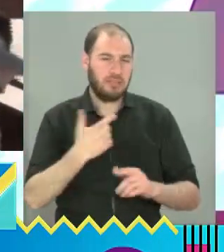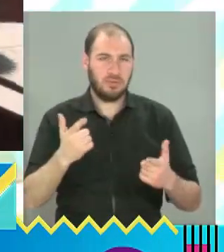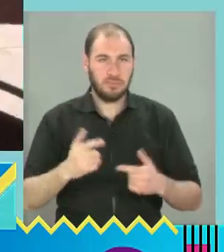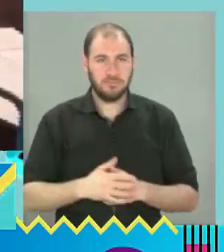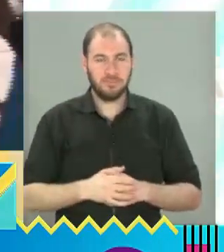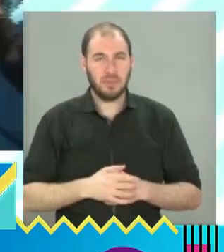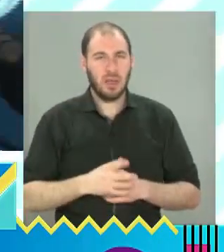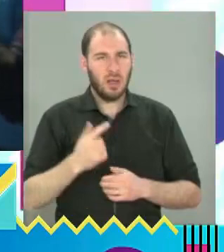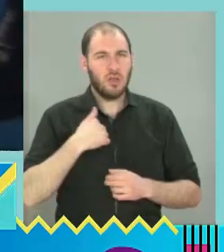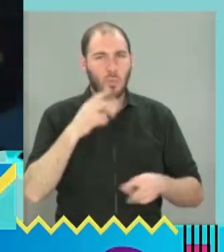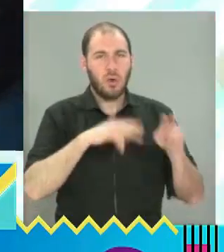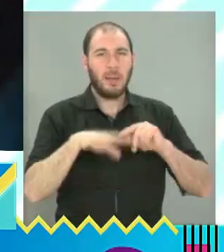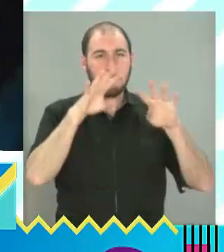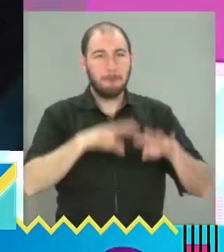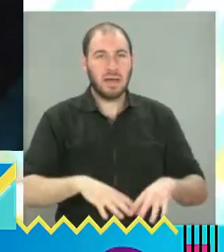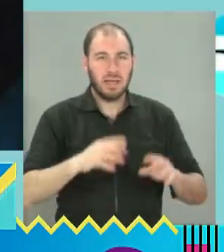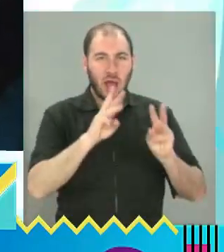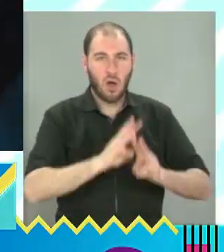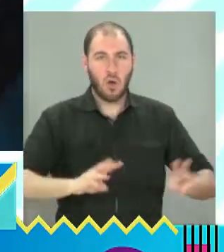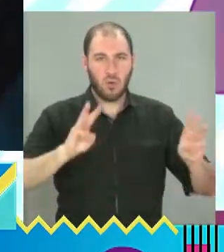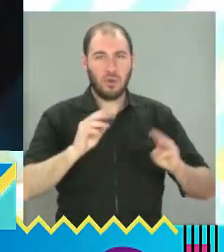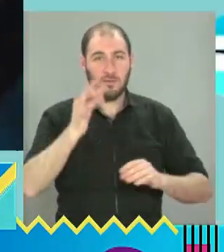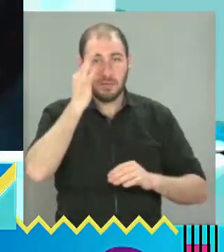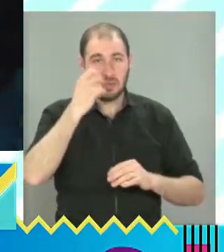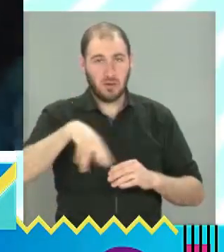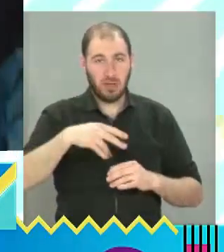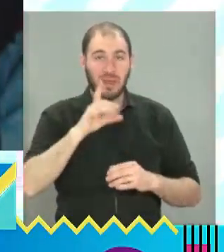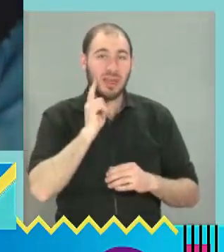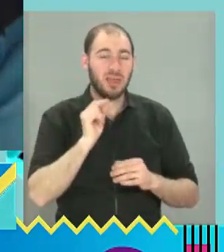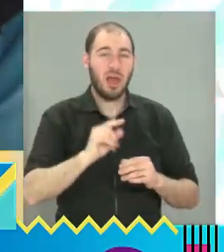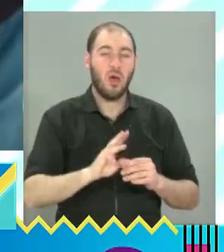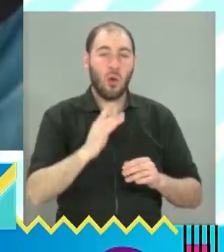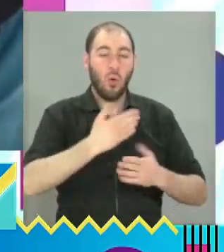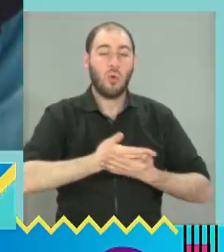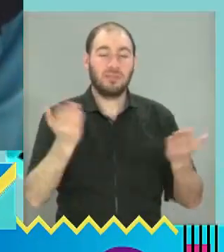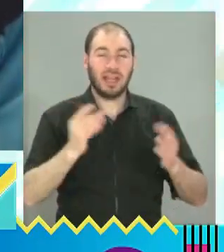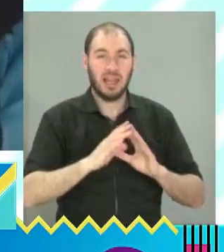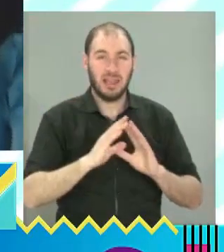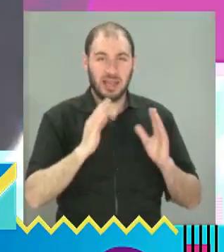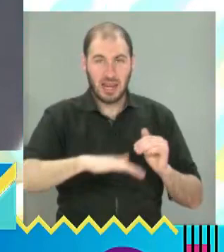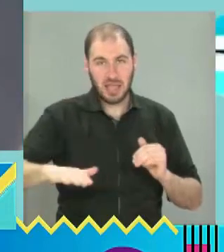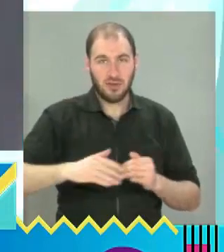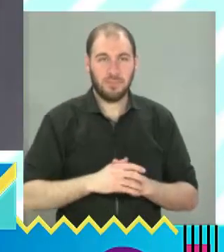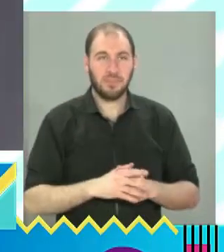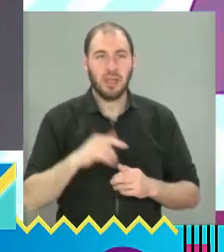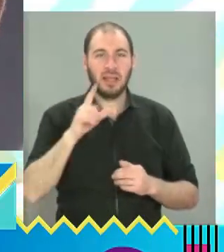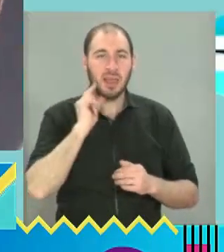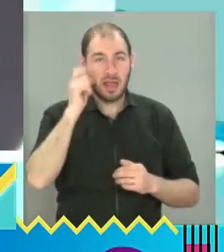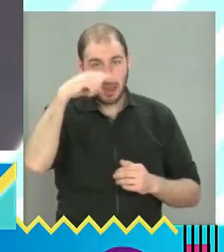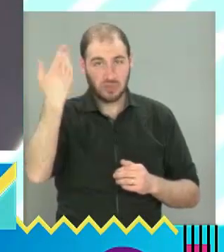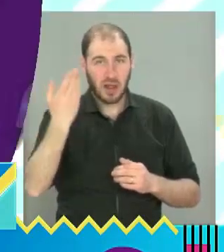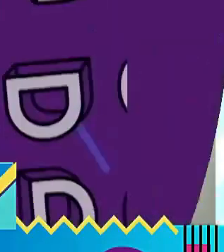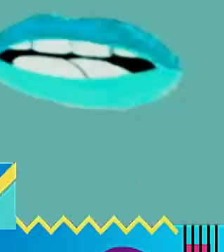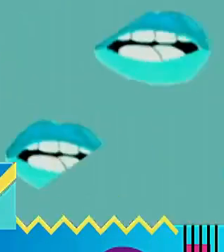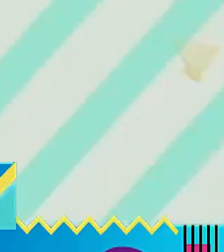Bien, buscaba en la página de las Naciones Unidas del 20 de noviembre, este Día Universal del Niño, que obviamente es un día internacional justamente